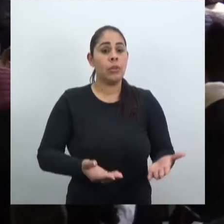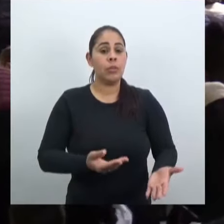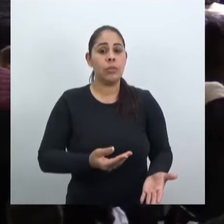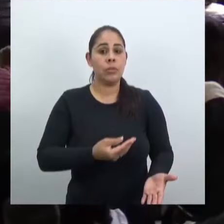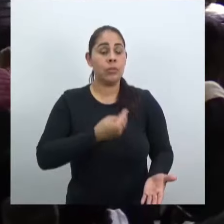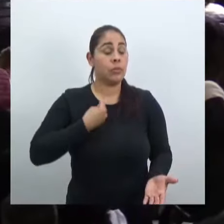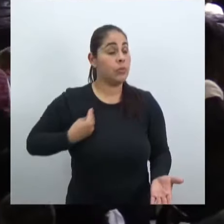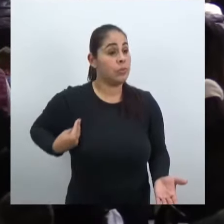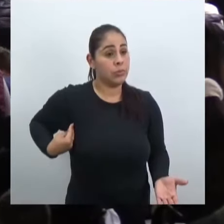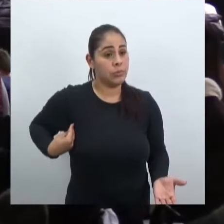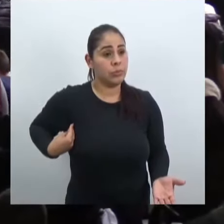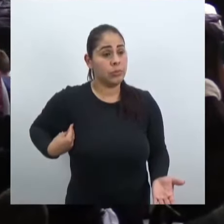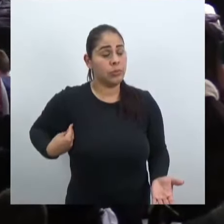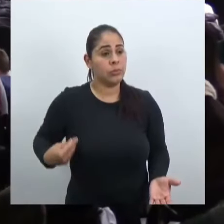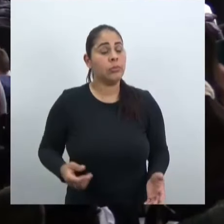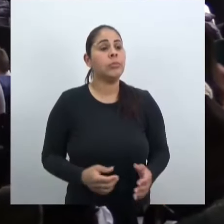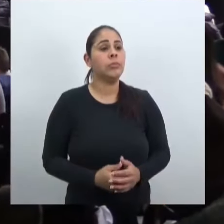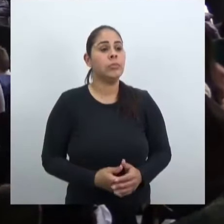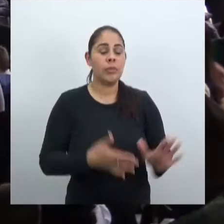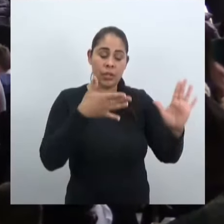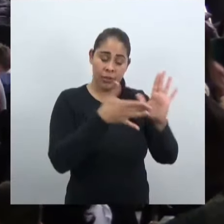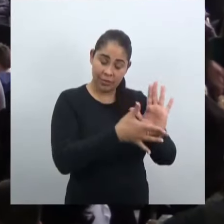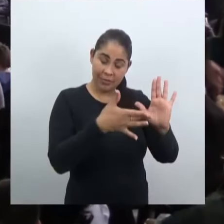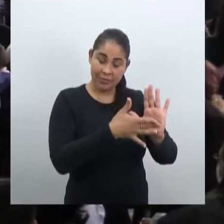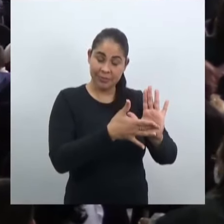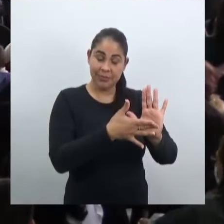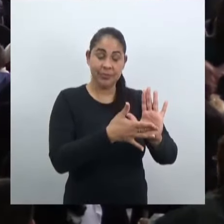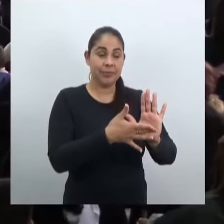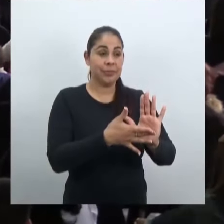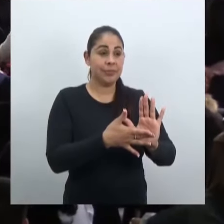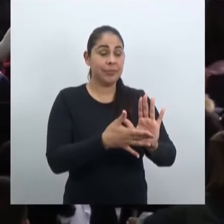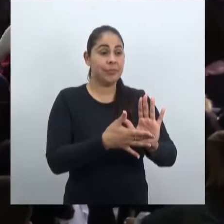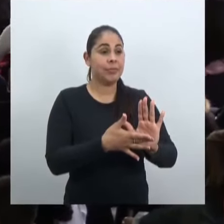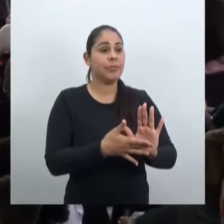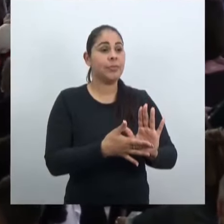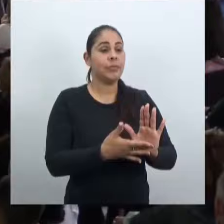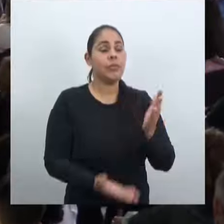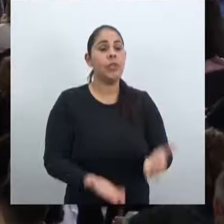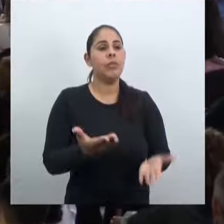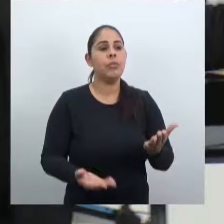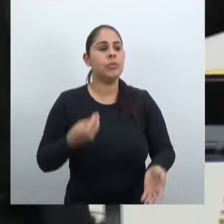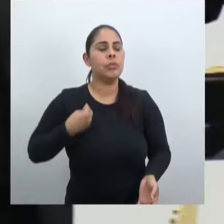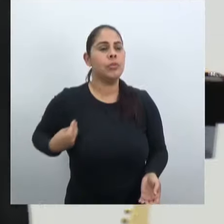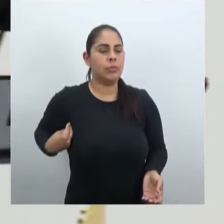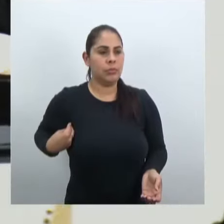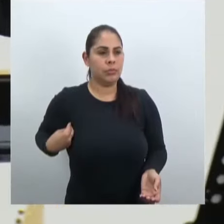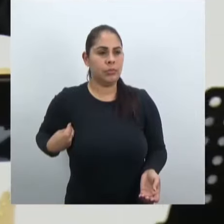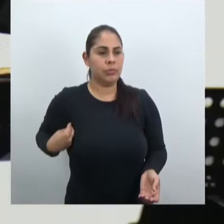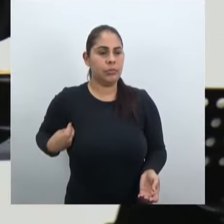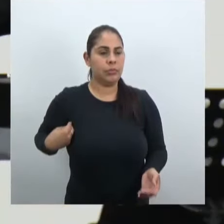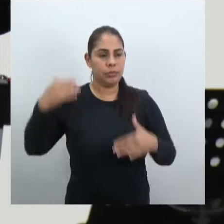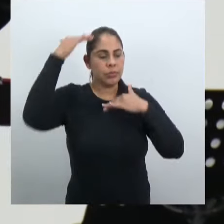Al otro mentiroso que no había levantado la mano también lo explico, mira. ¿Qué significa esto? Autojusticia significa esto. Mira,